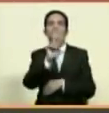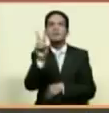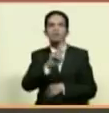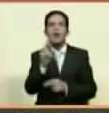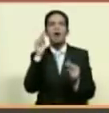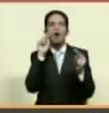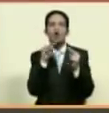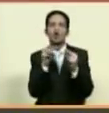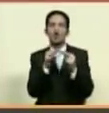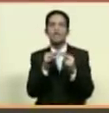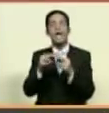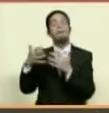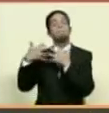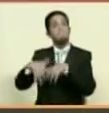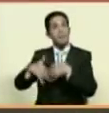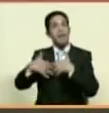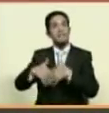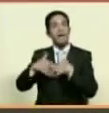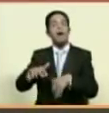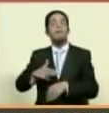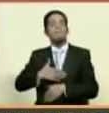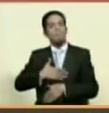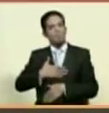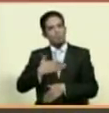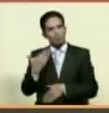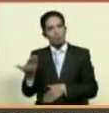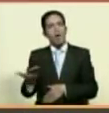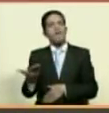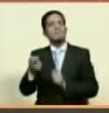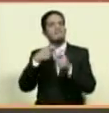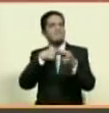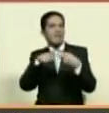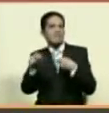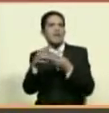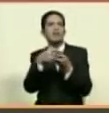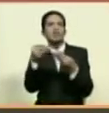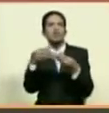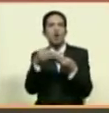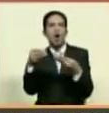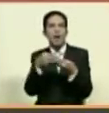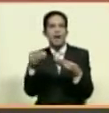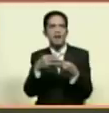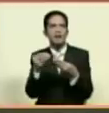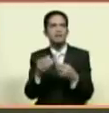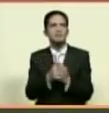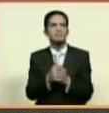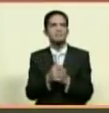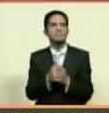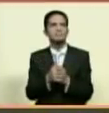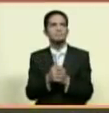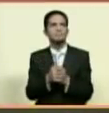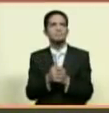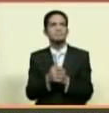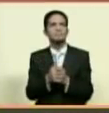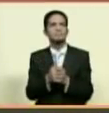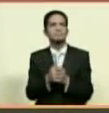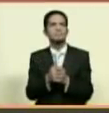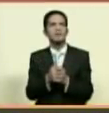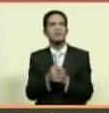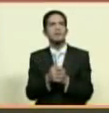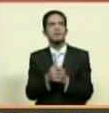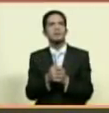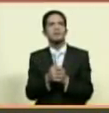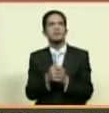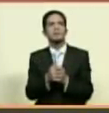pueden emitir títulos en divisas, ¿no?, títulos de su capital accionario en